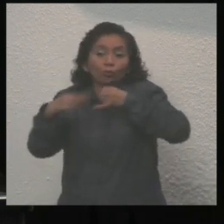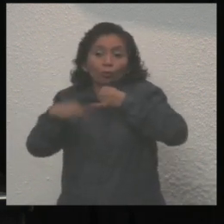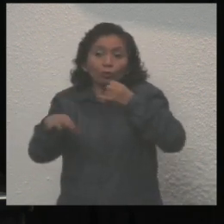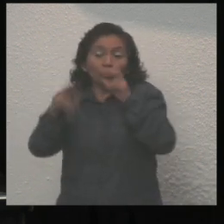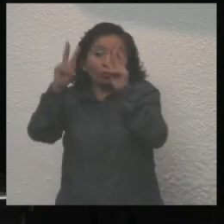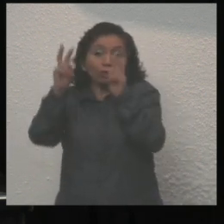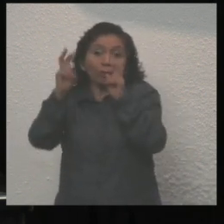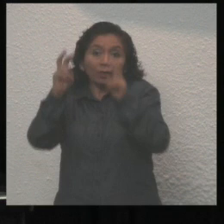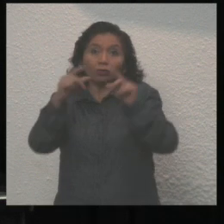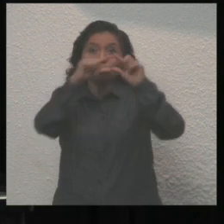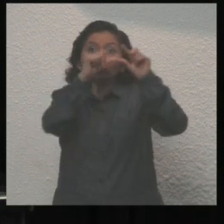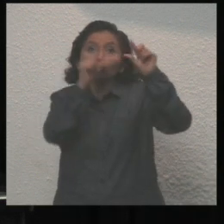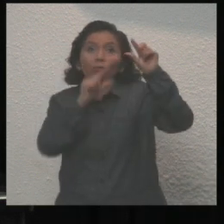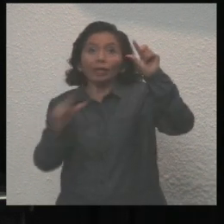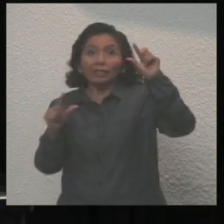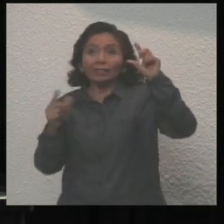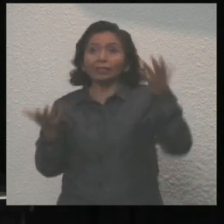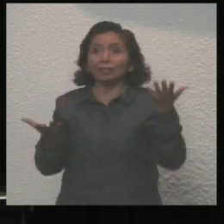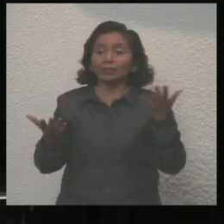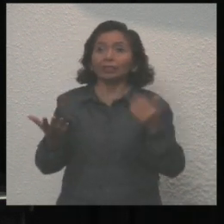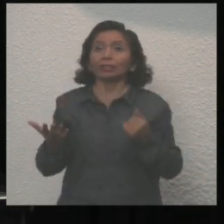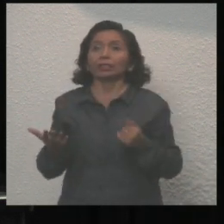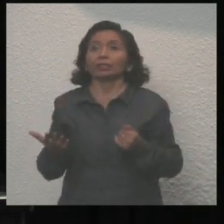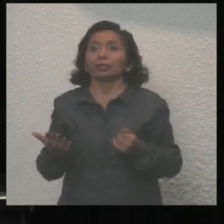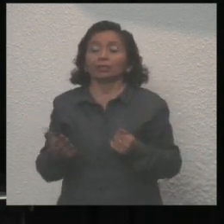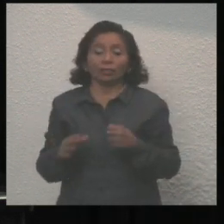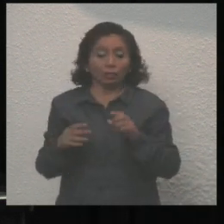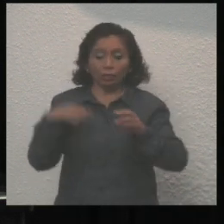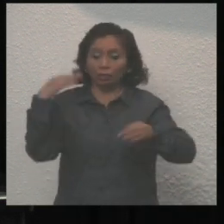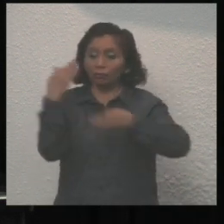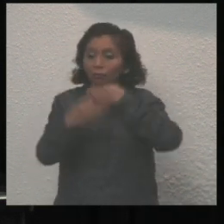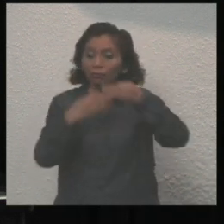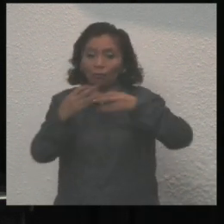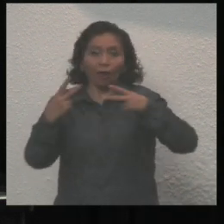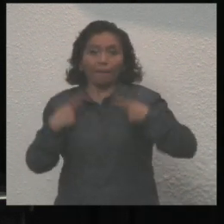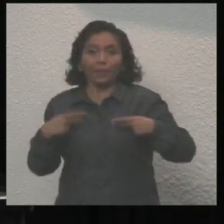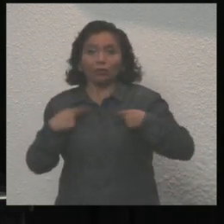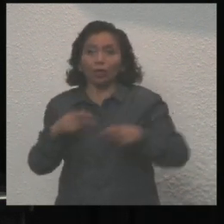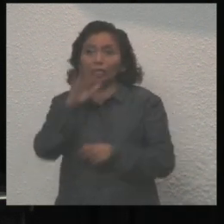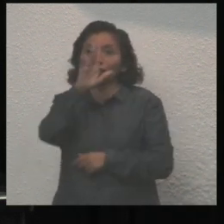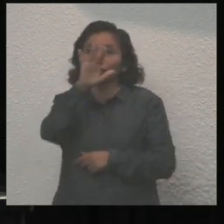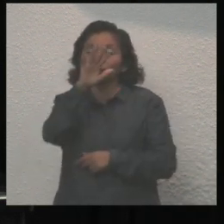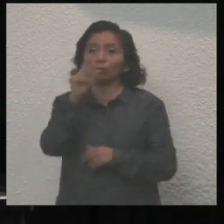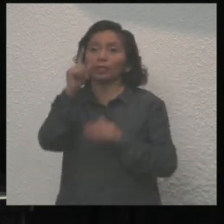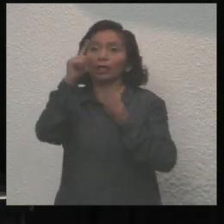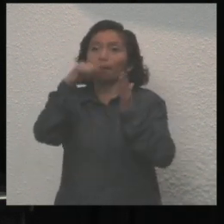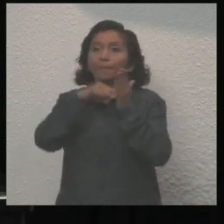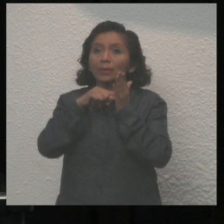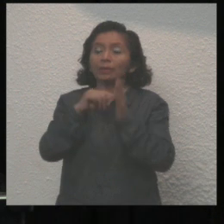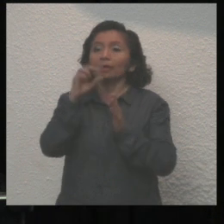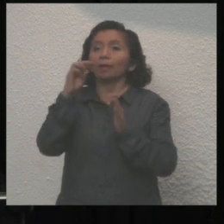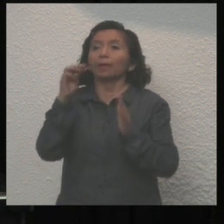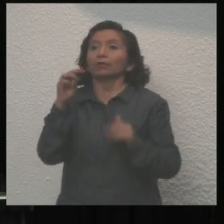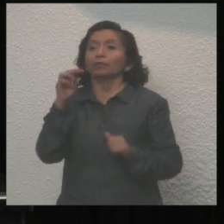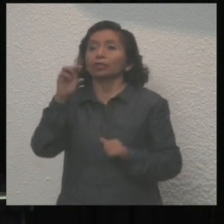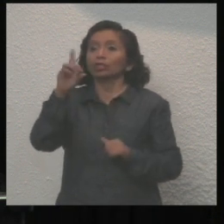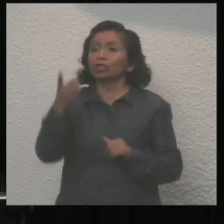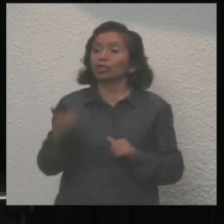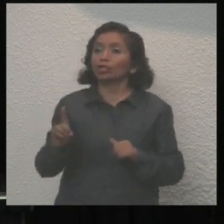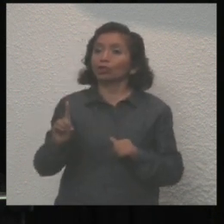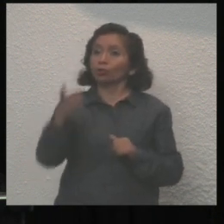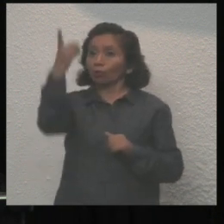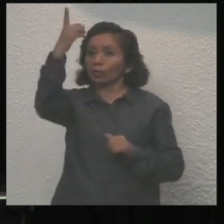Somos un país que vive de remesas de nuestros connacionales migrantes, 50 mil millones de dólares este año. Las mafias del